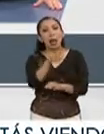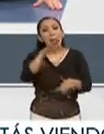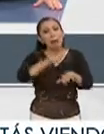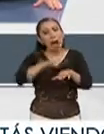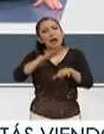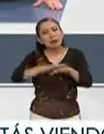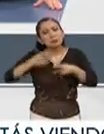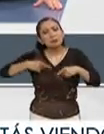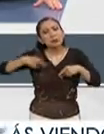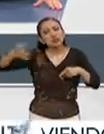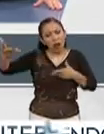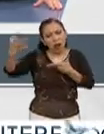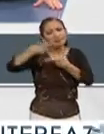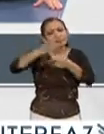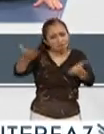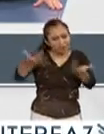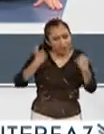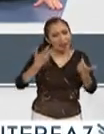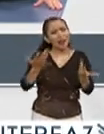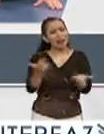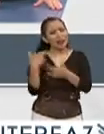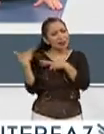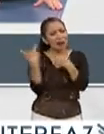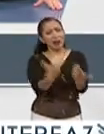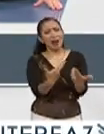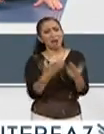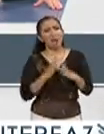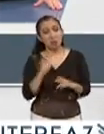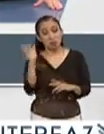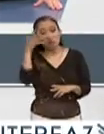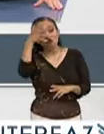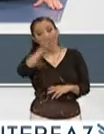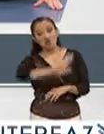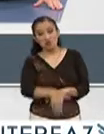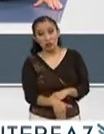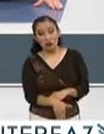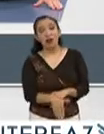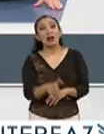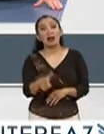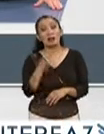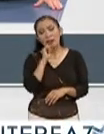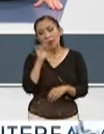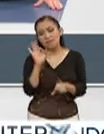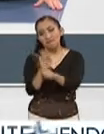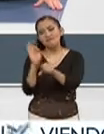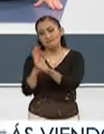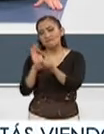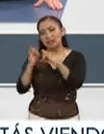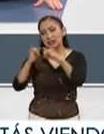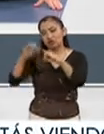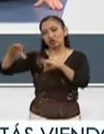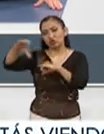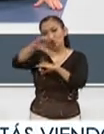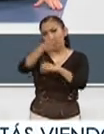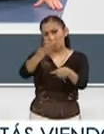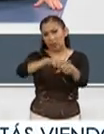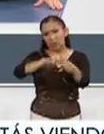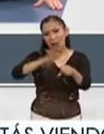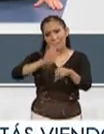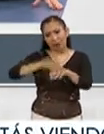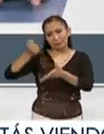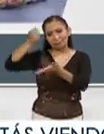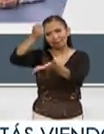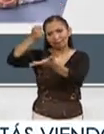más gente se sume a esta labor, pero también al mismo tiempo estar fortaleciendo las instituciones y aumentar